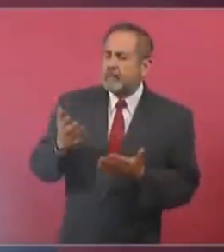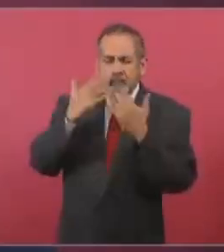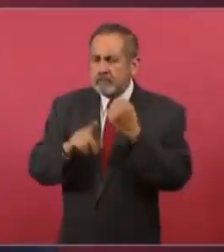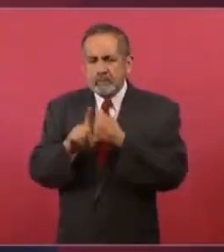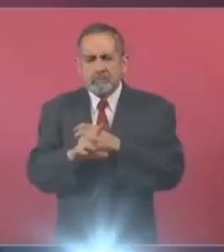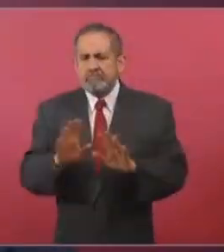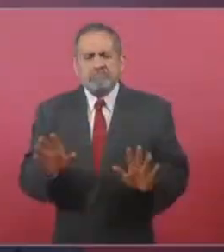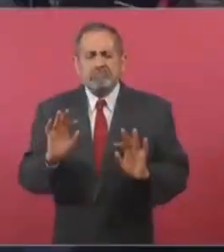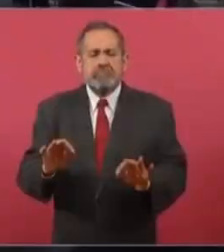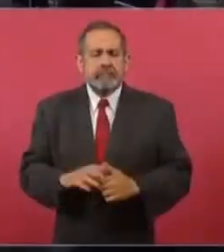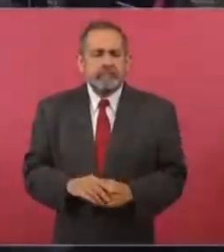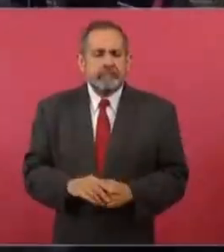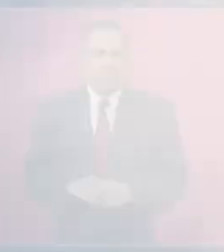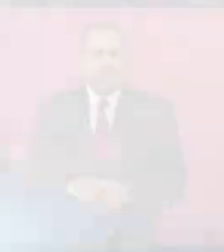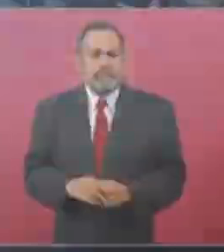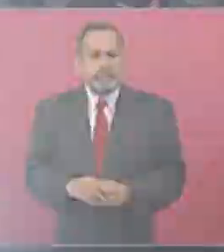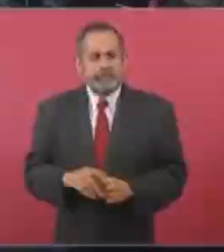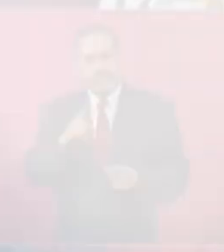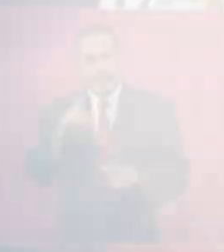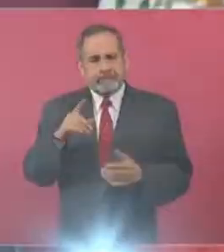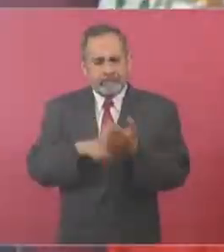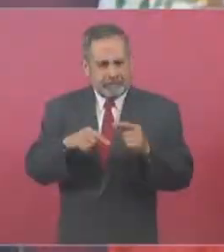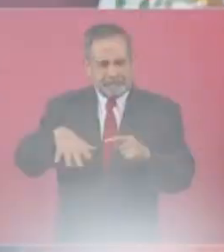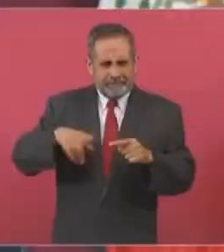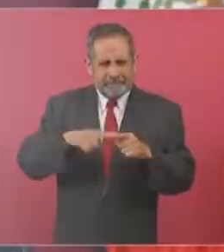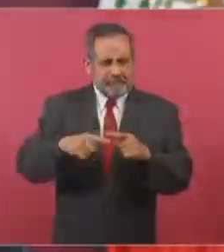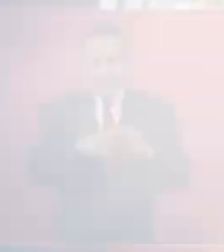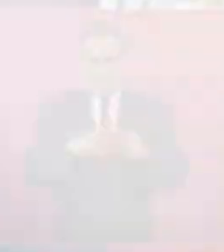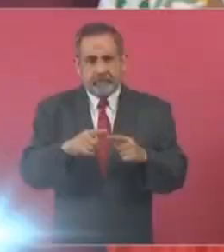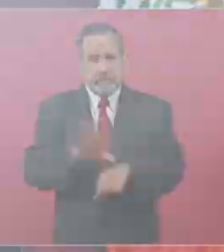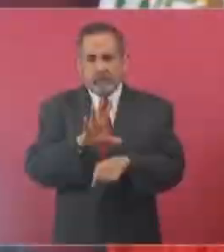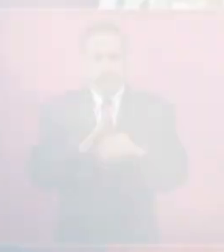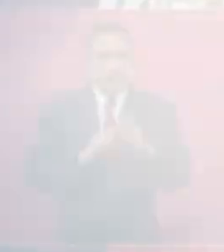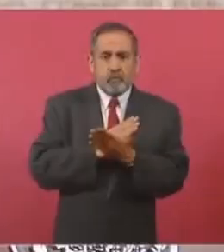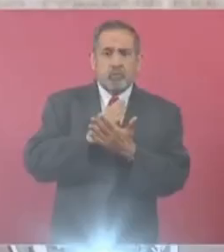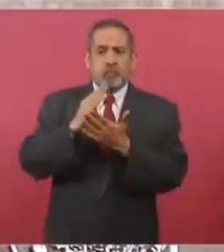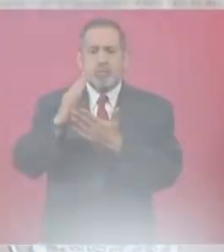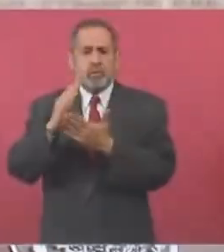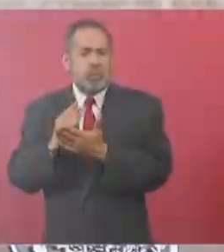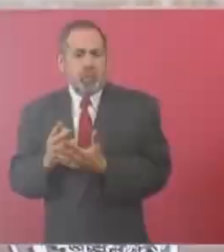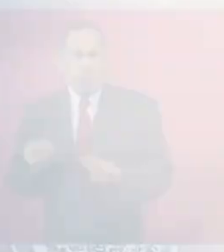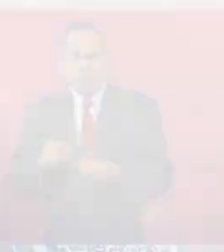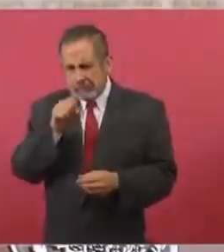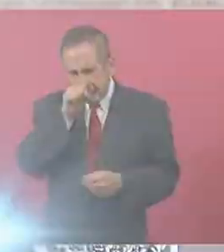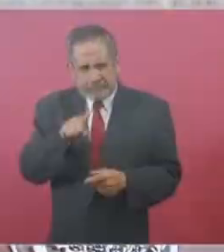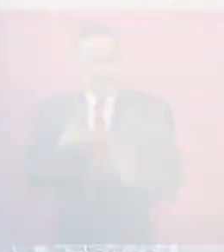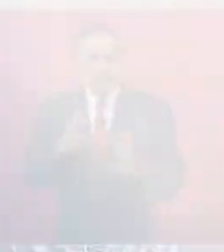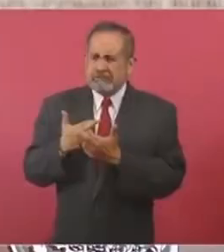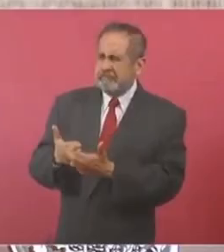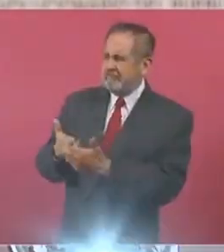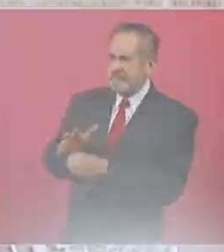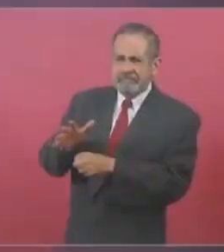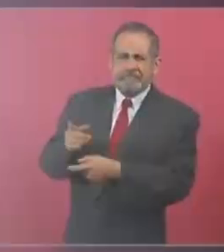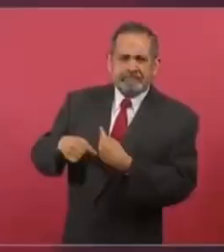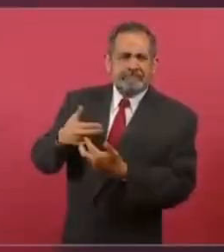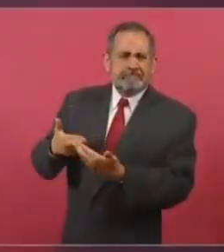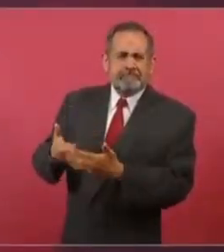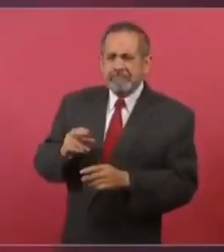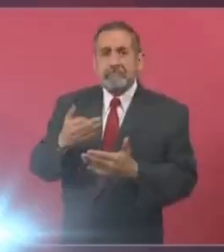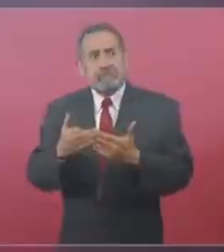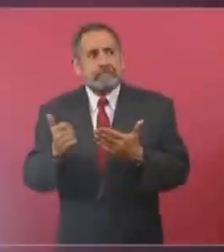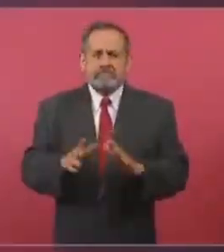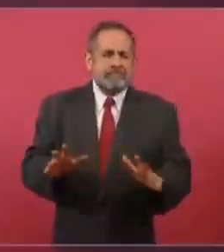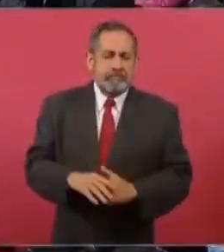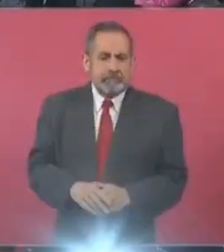problema, hubo un pico de demanda, ¿sí? Pero tenemos excedentes de generación, no nos va a